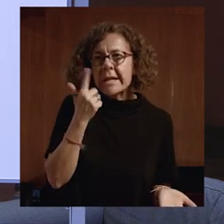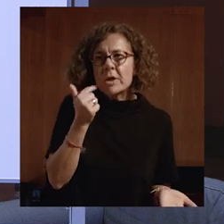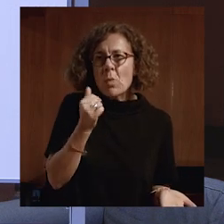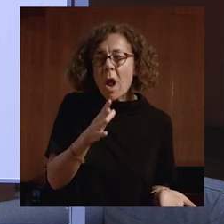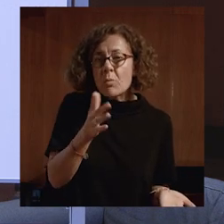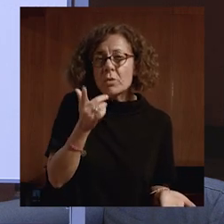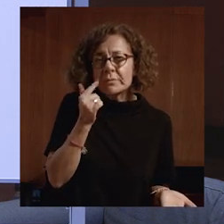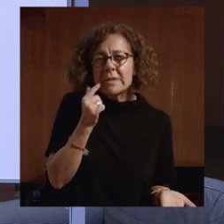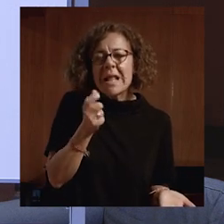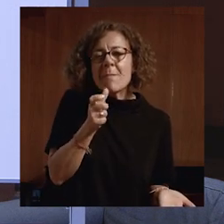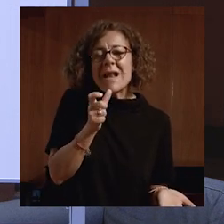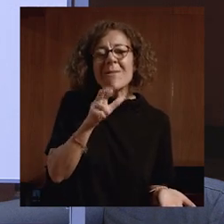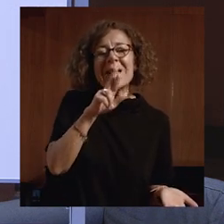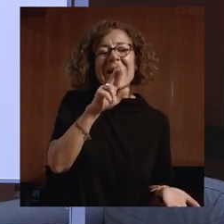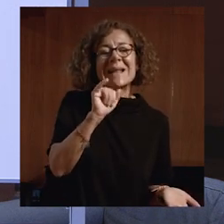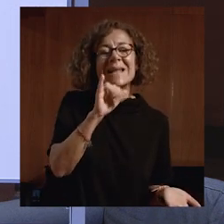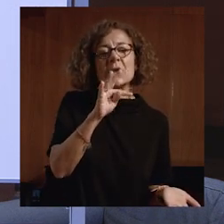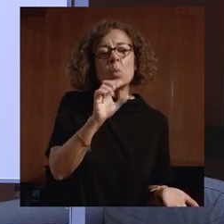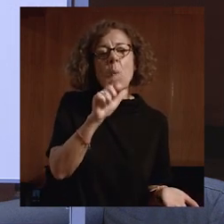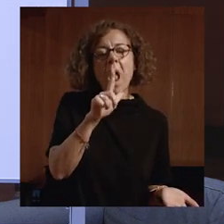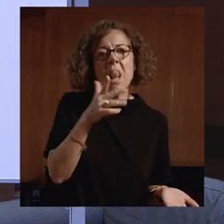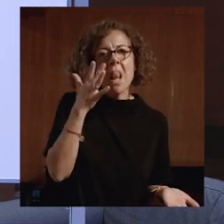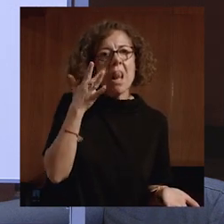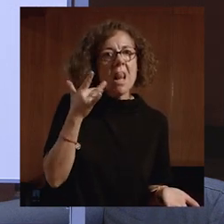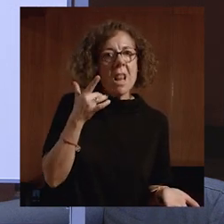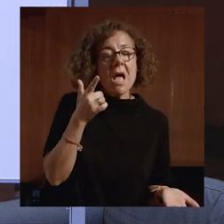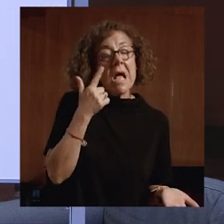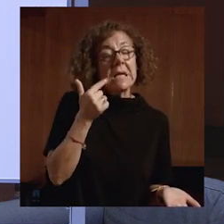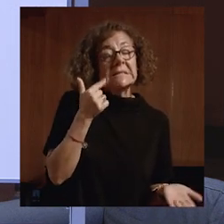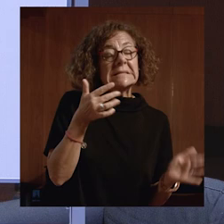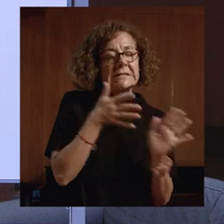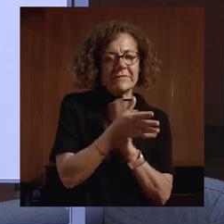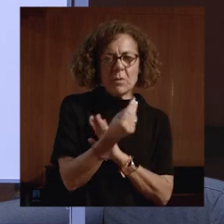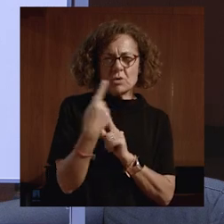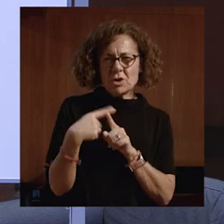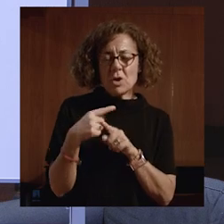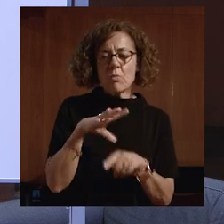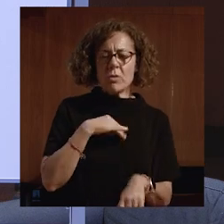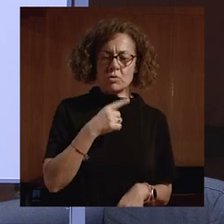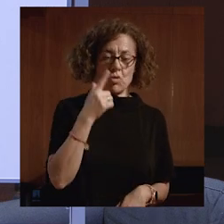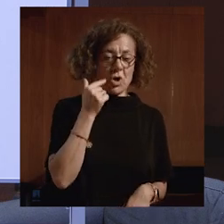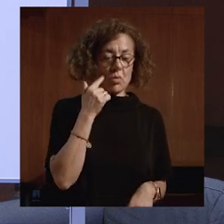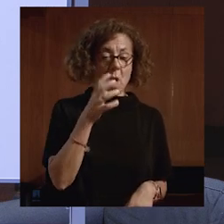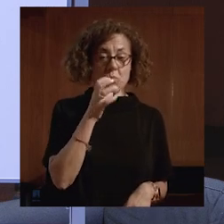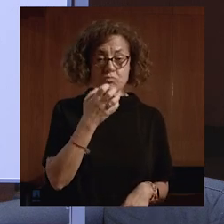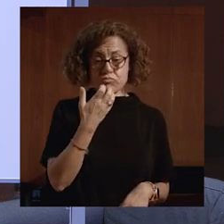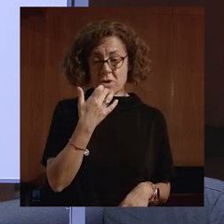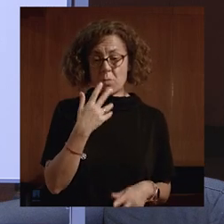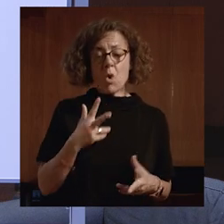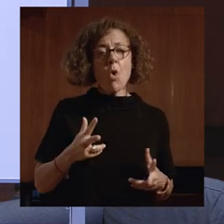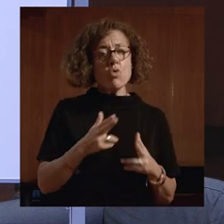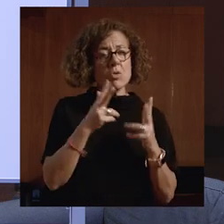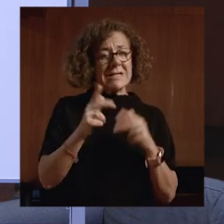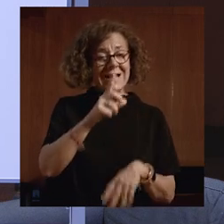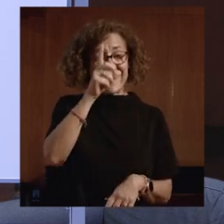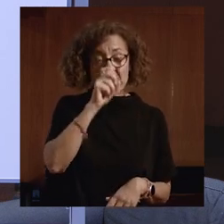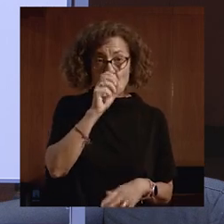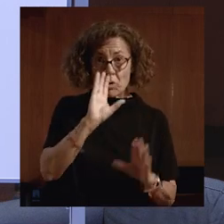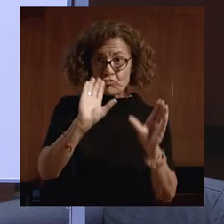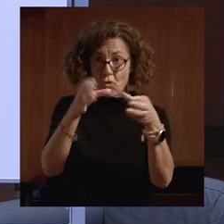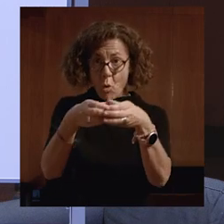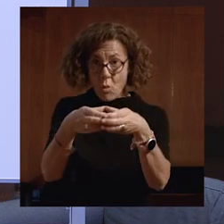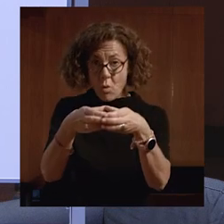La palabra ritual tiene muchas definiciones y aspectos. Yo no soy un especialista, pero podemos decir que un ritual es, por ejemplo, una serie de recuerdos o experiencias